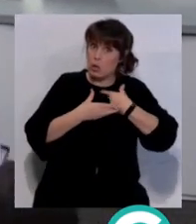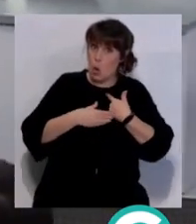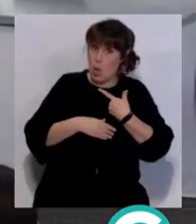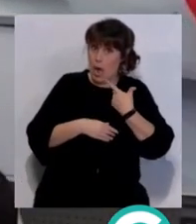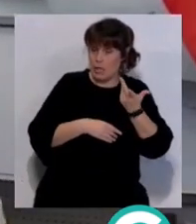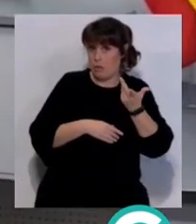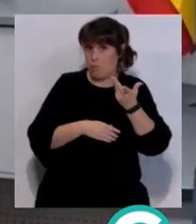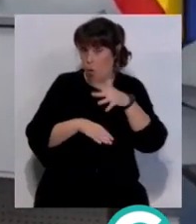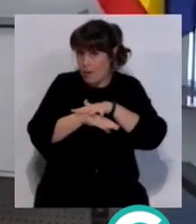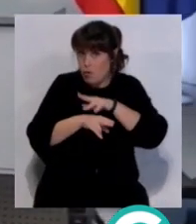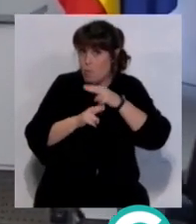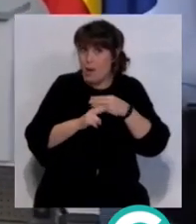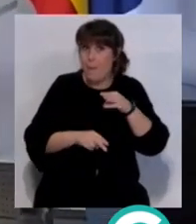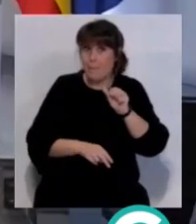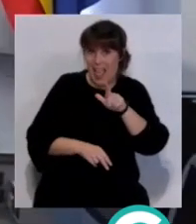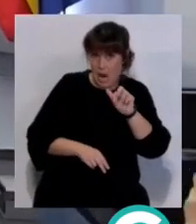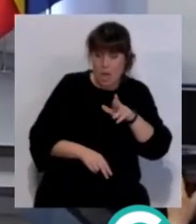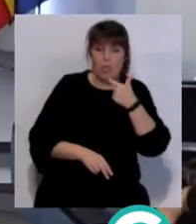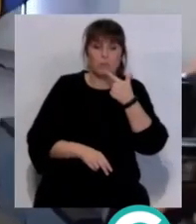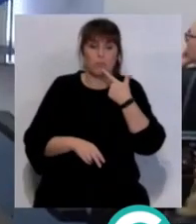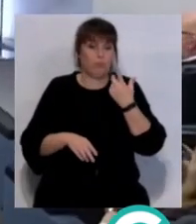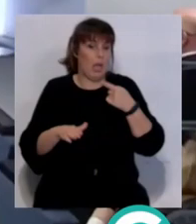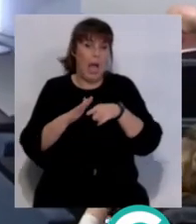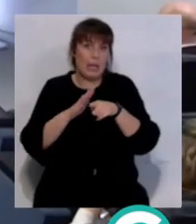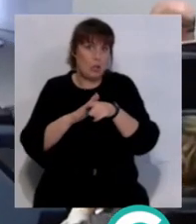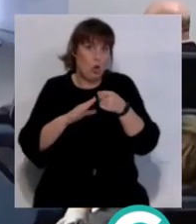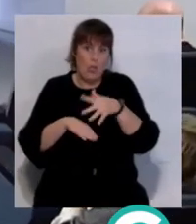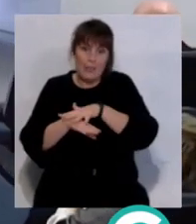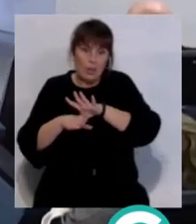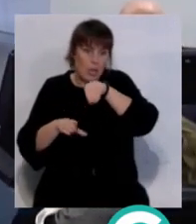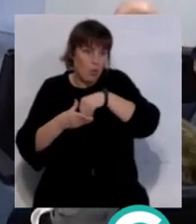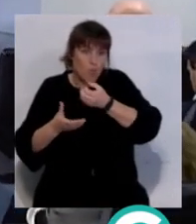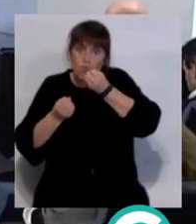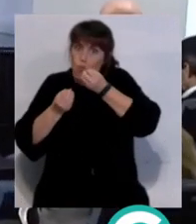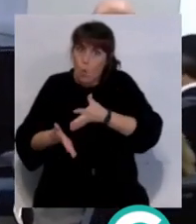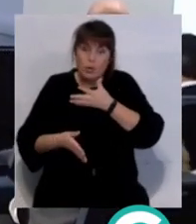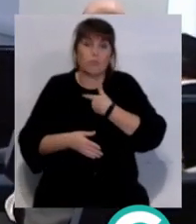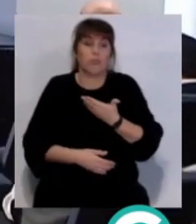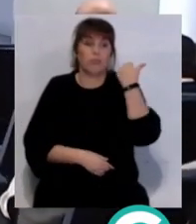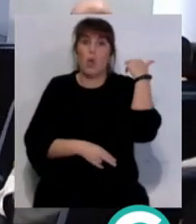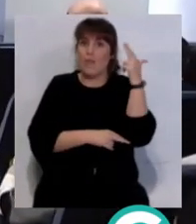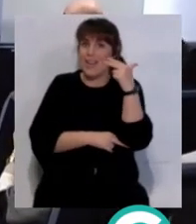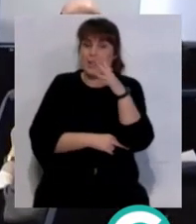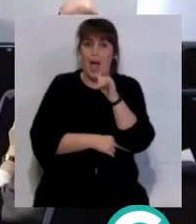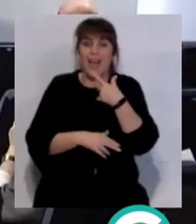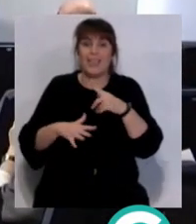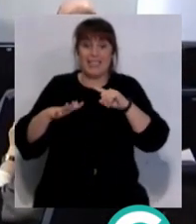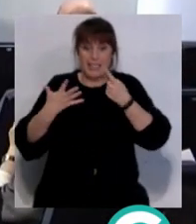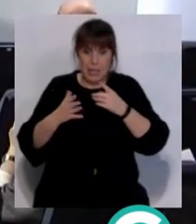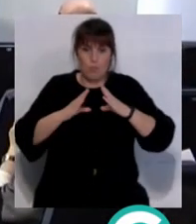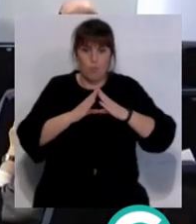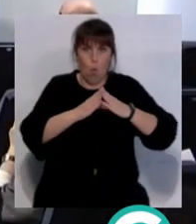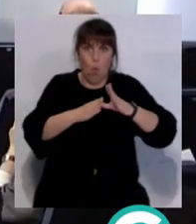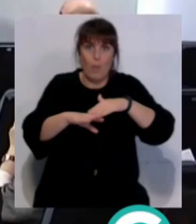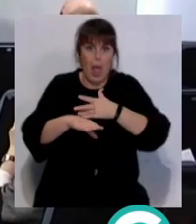Pilar Alegría, ha defendido la gestión del ministro del Interior, informando de que se disponía el pasado viernes de 6 embarcaciones para la